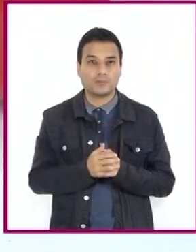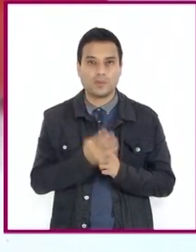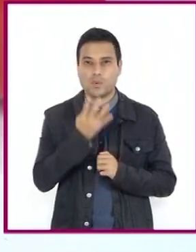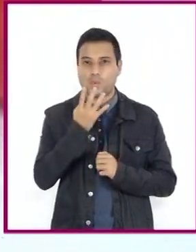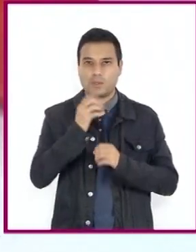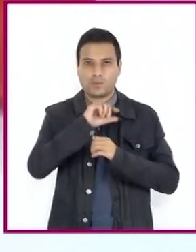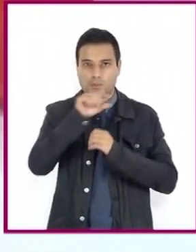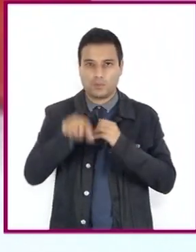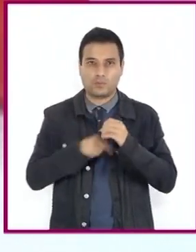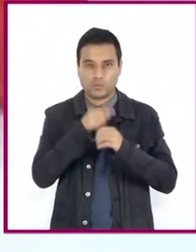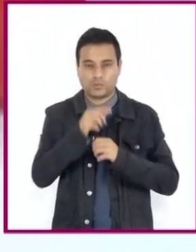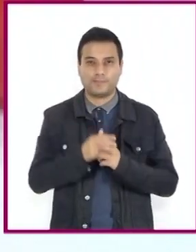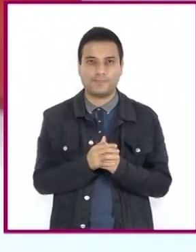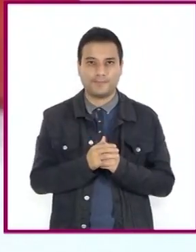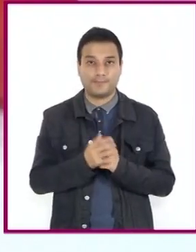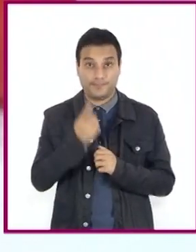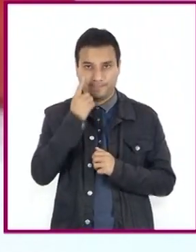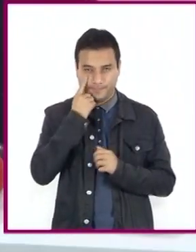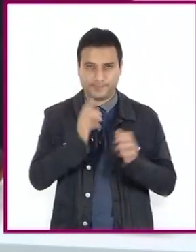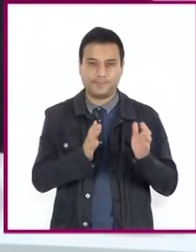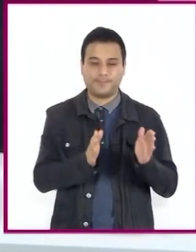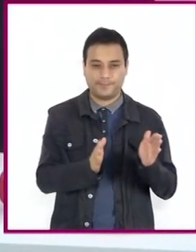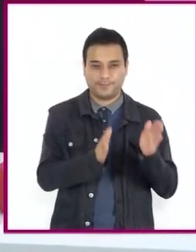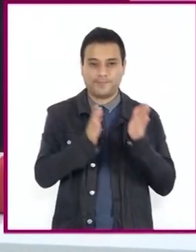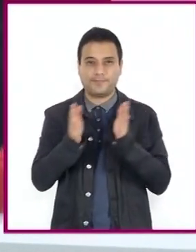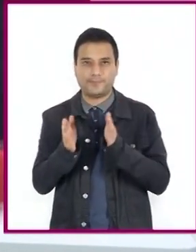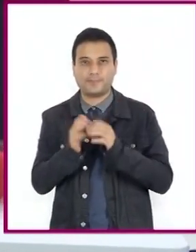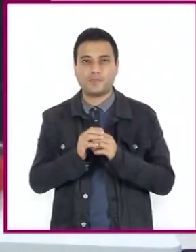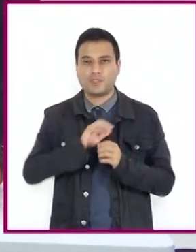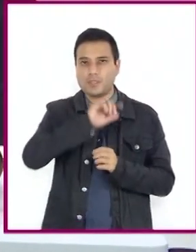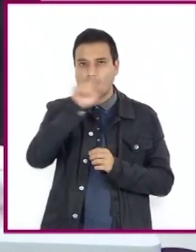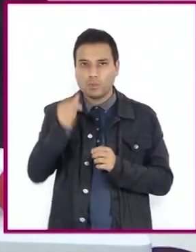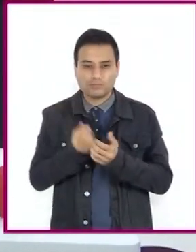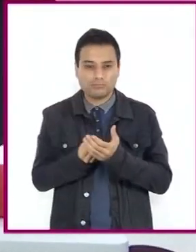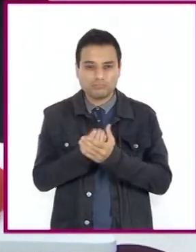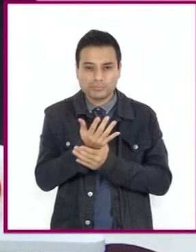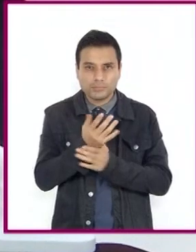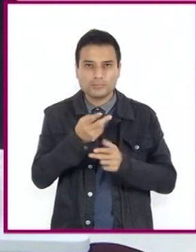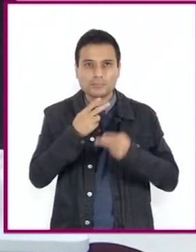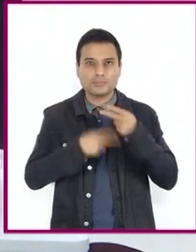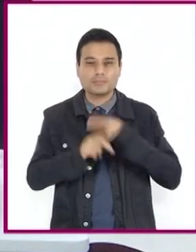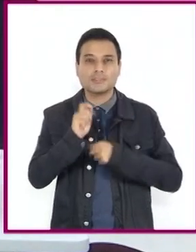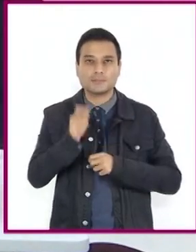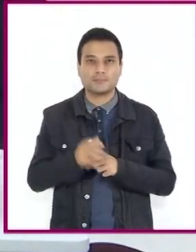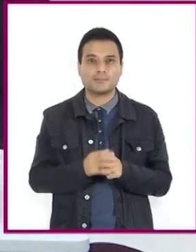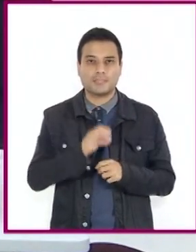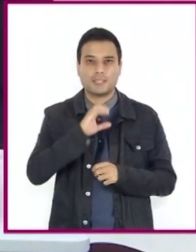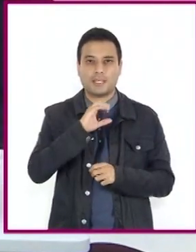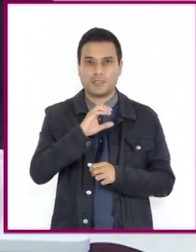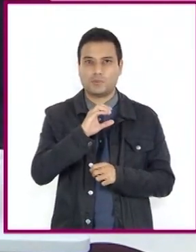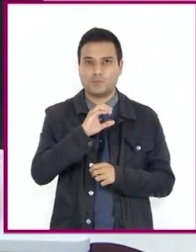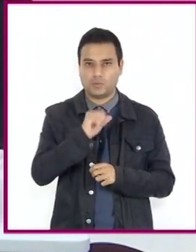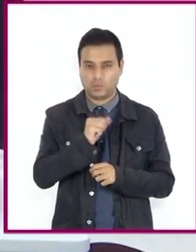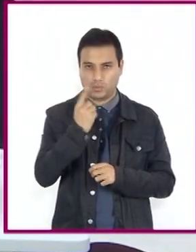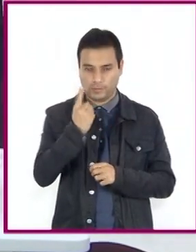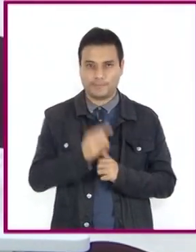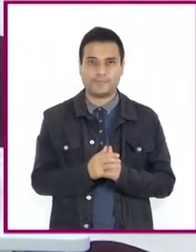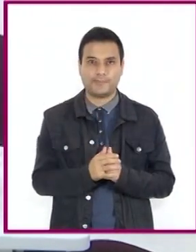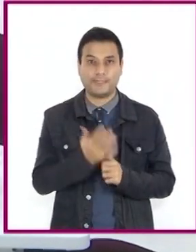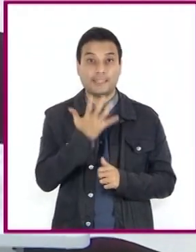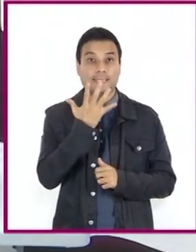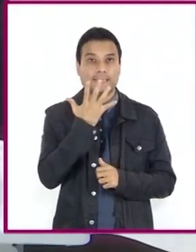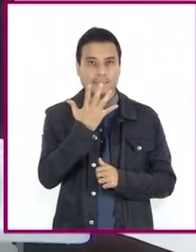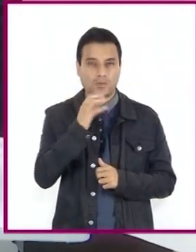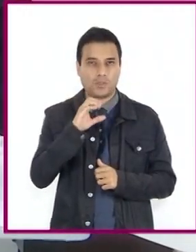4 átomos. Ahora pasemos a los productos. Productos. Un calcio, 5